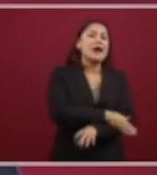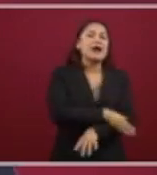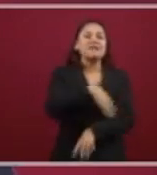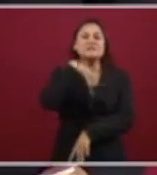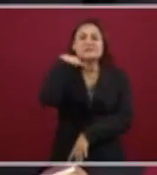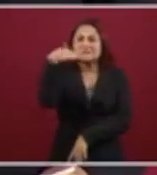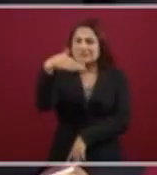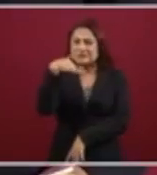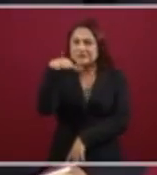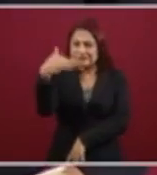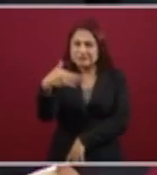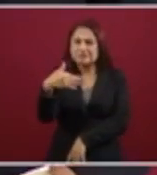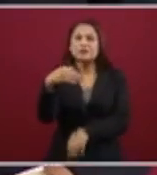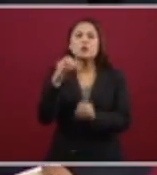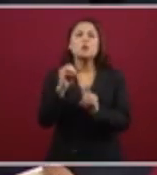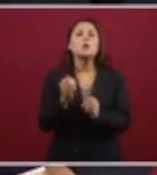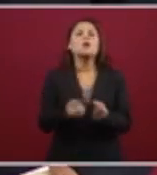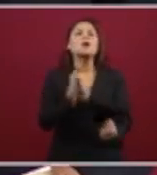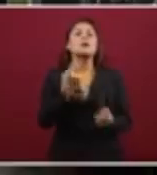Entonces, ¿vamos bien?